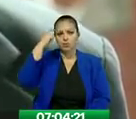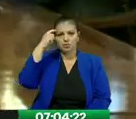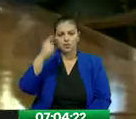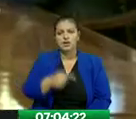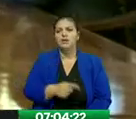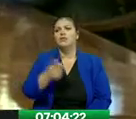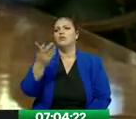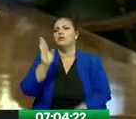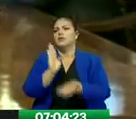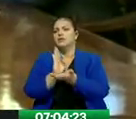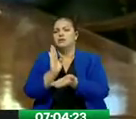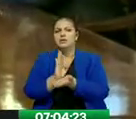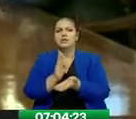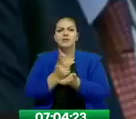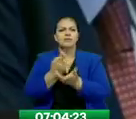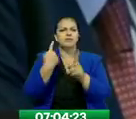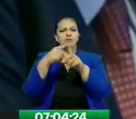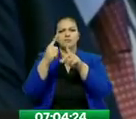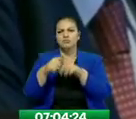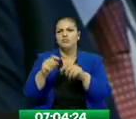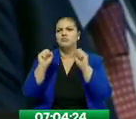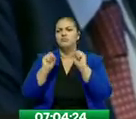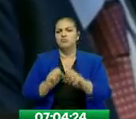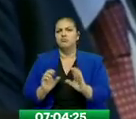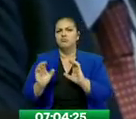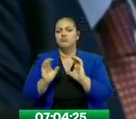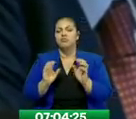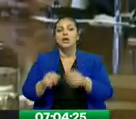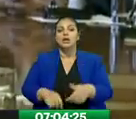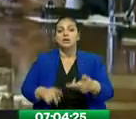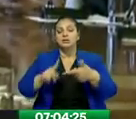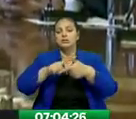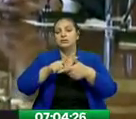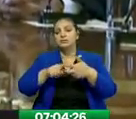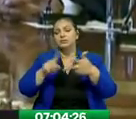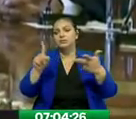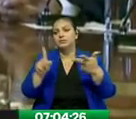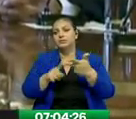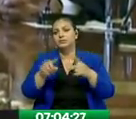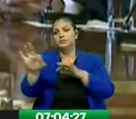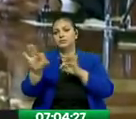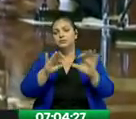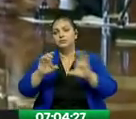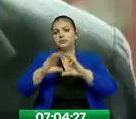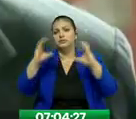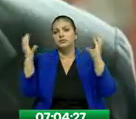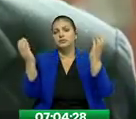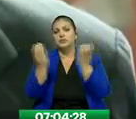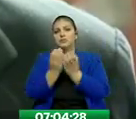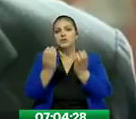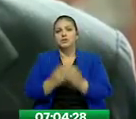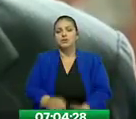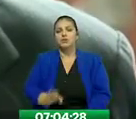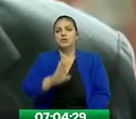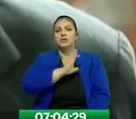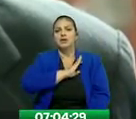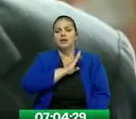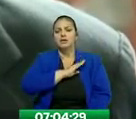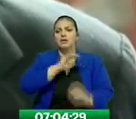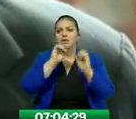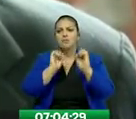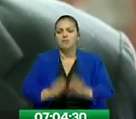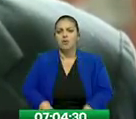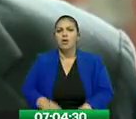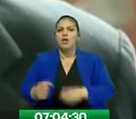nacional. Además, buscan que se cree en el país una comisión técnica permanente de la Organización Internacional del Trabajo. Para que ayude al